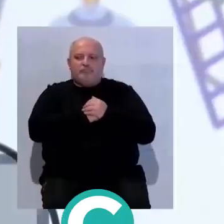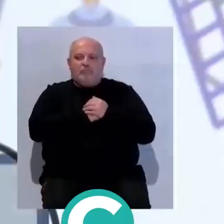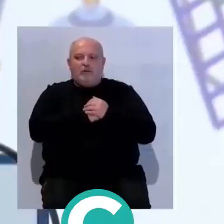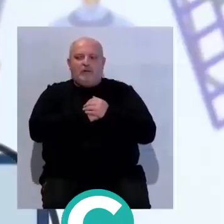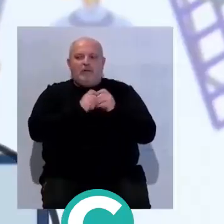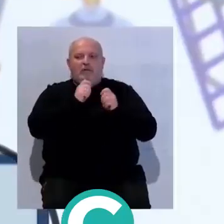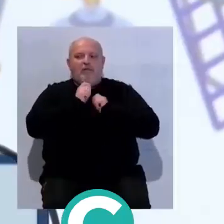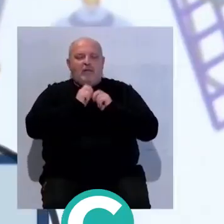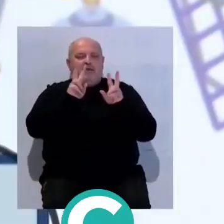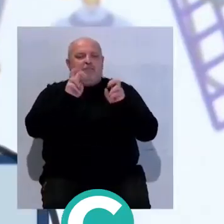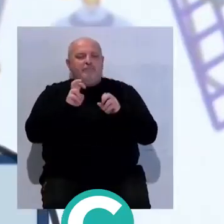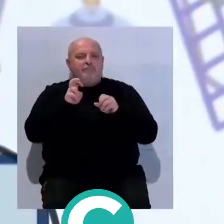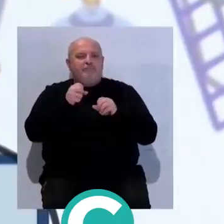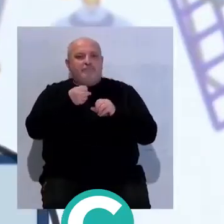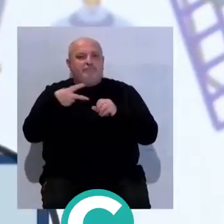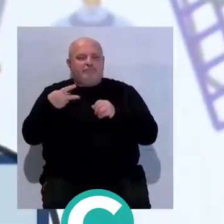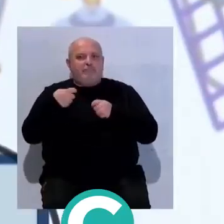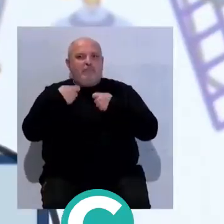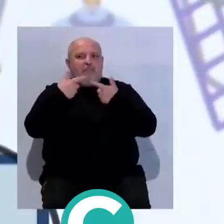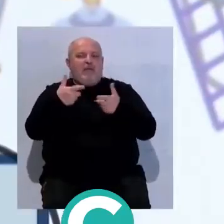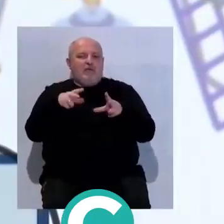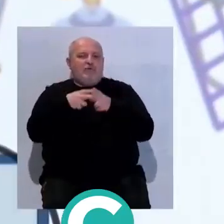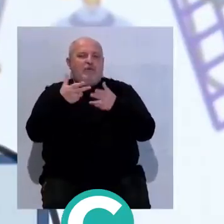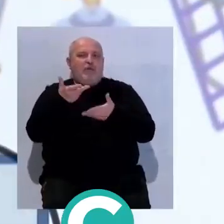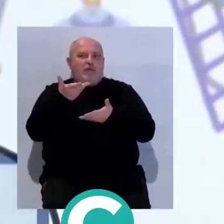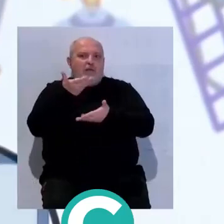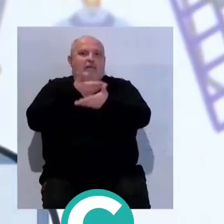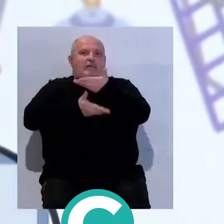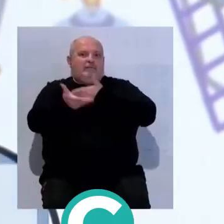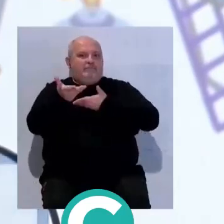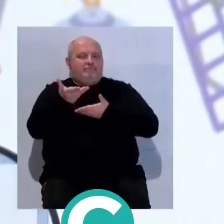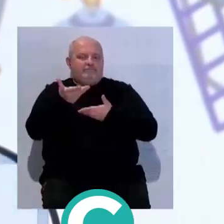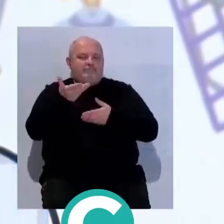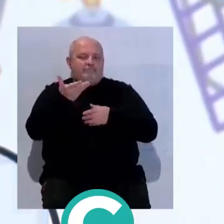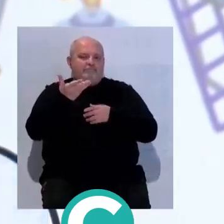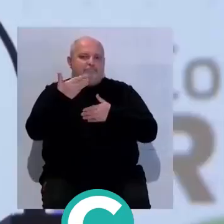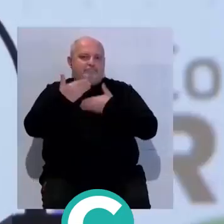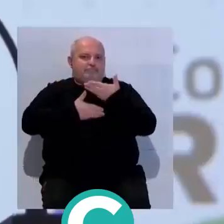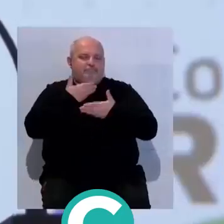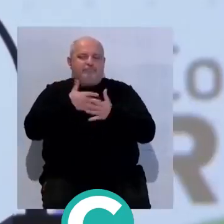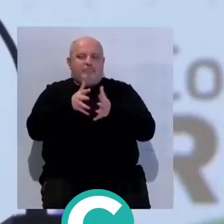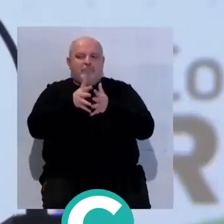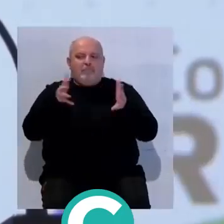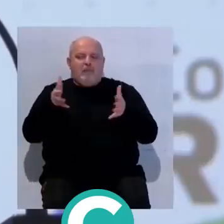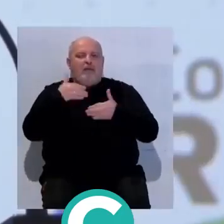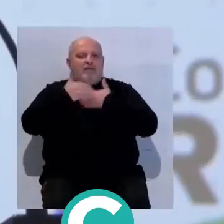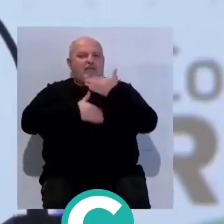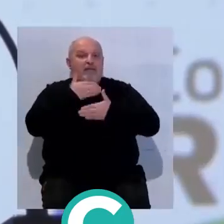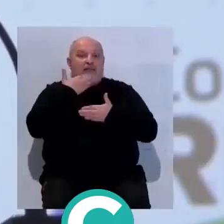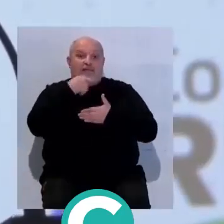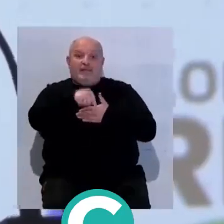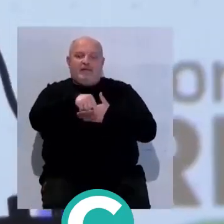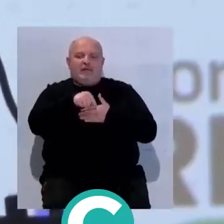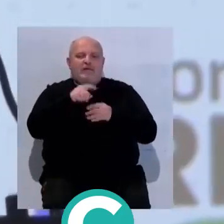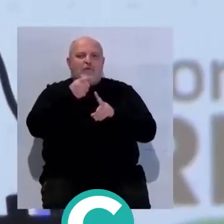poder transmitir nuestros resultados a la sociedad y devolver lo que nos invierten en nosotros. Tratan de avanzar en